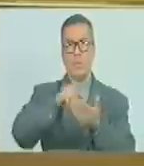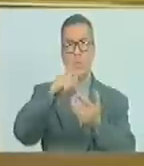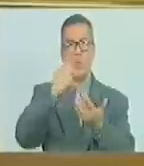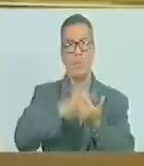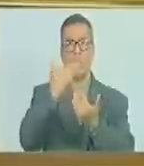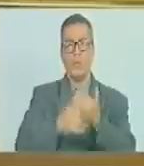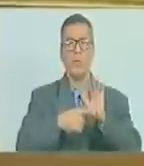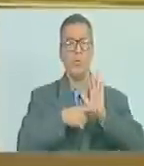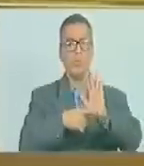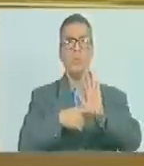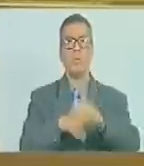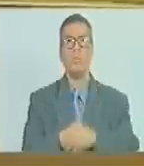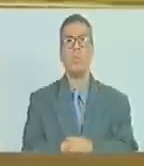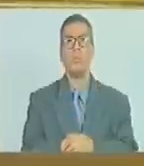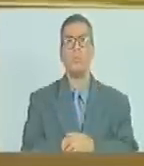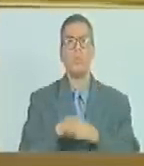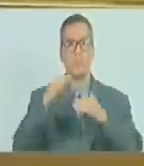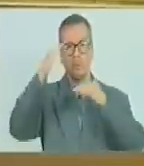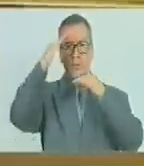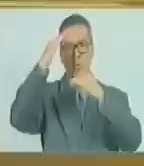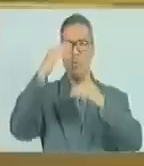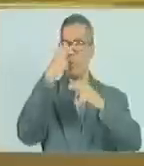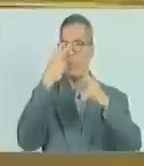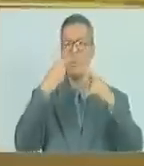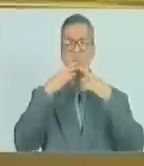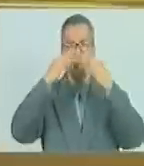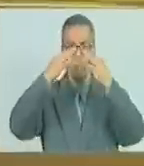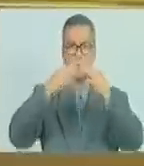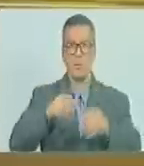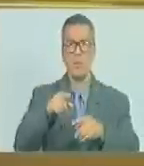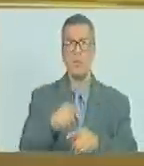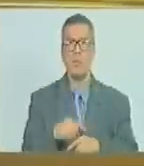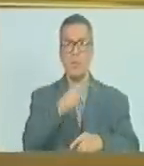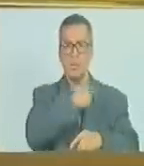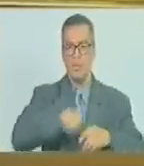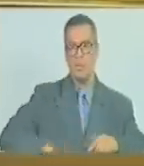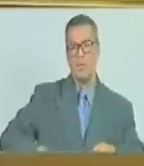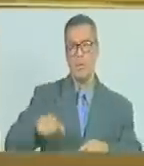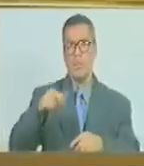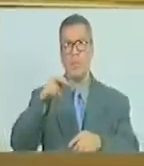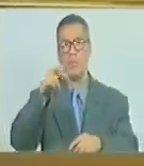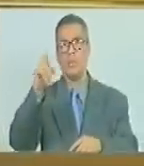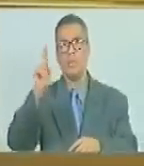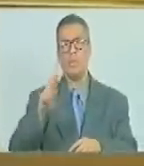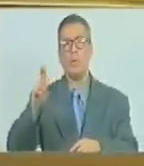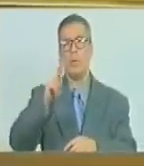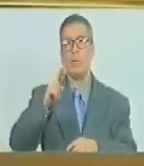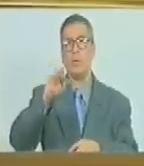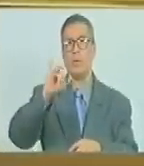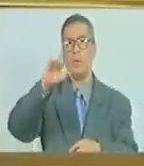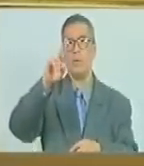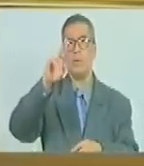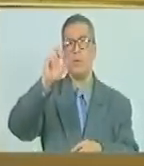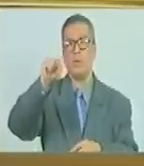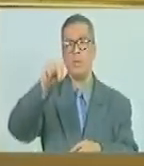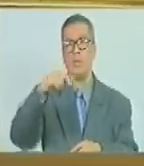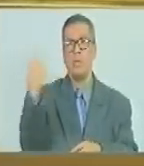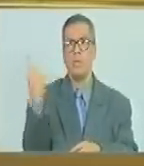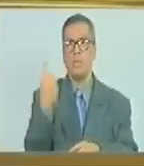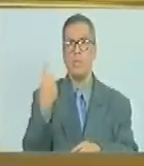proyecto presentado en salutación a la visita oficial del presidente de la República Islámica de